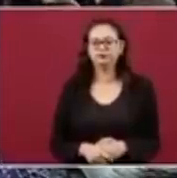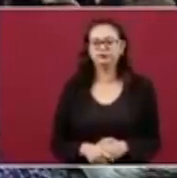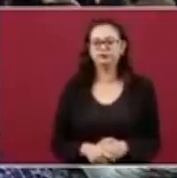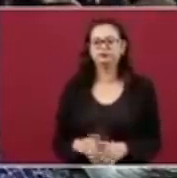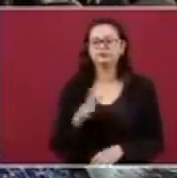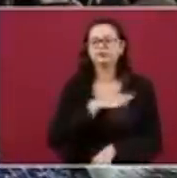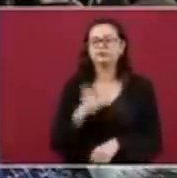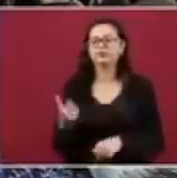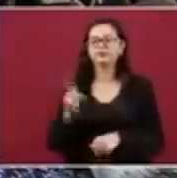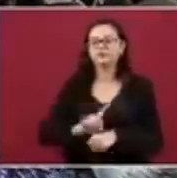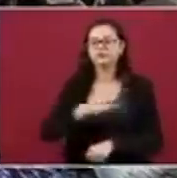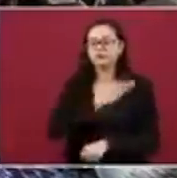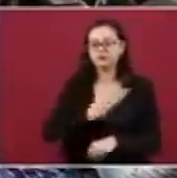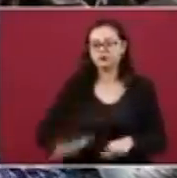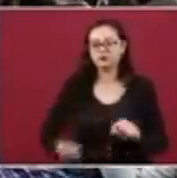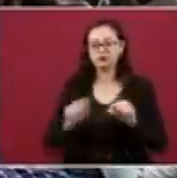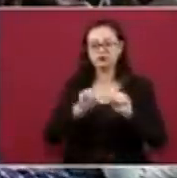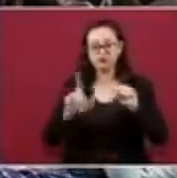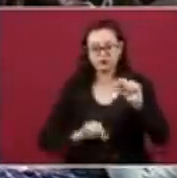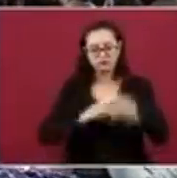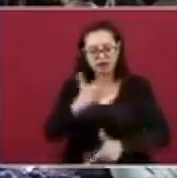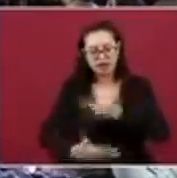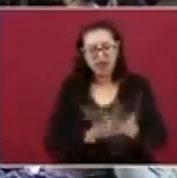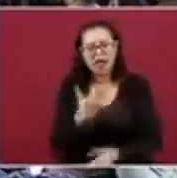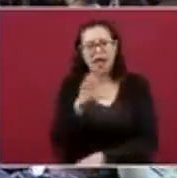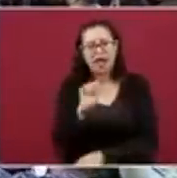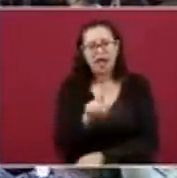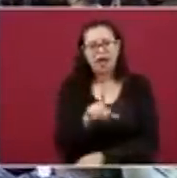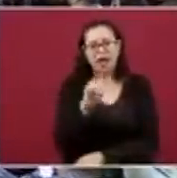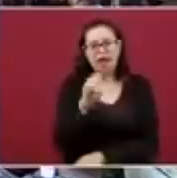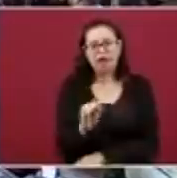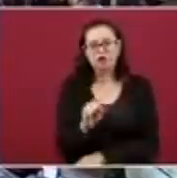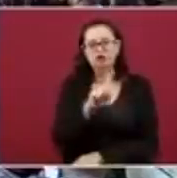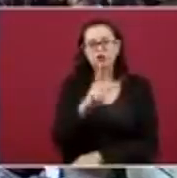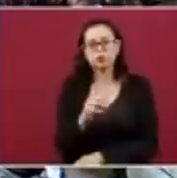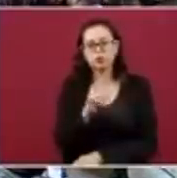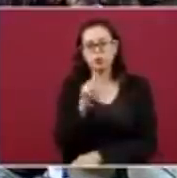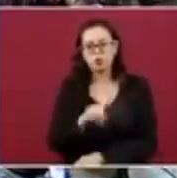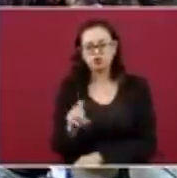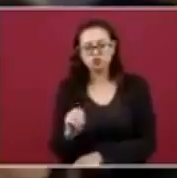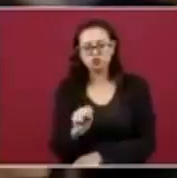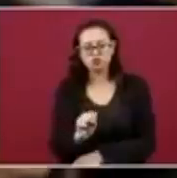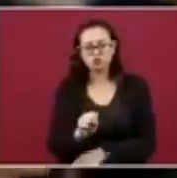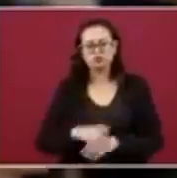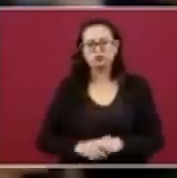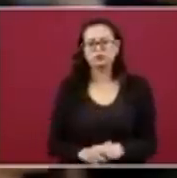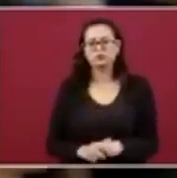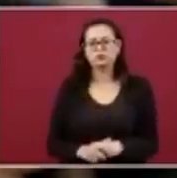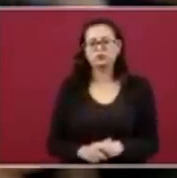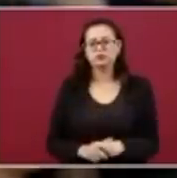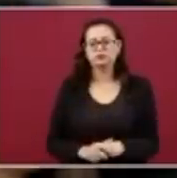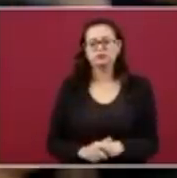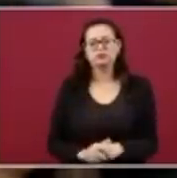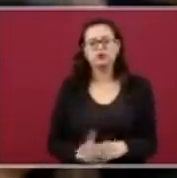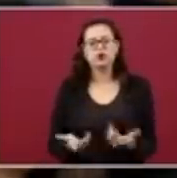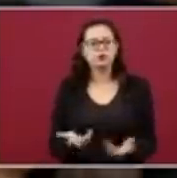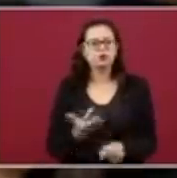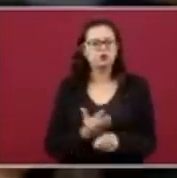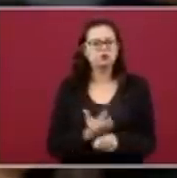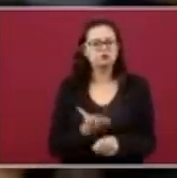Buenos días, presidente de México, servidor Carlos Pozos, líderes mexicanos y Petróleo y Energía. Presidente, ahorita usted acaba de hacer esta